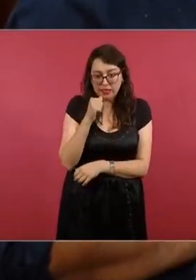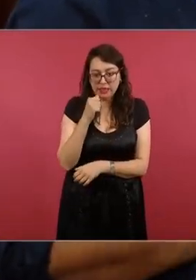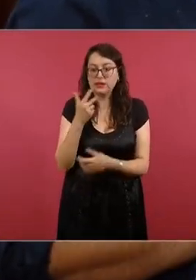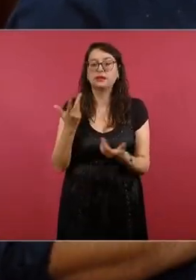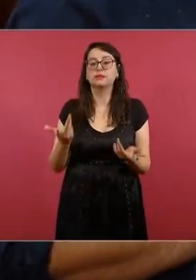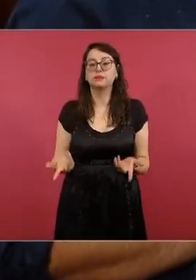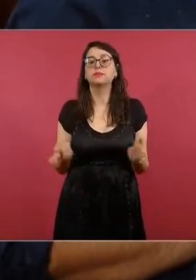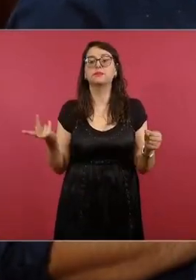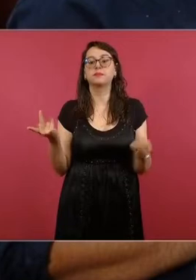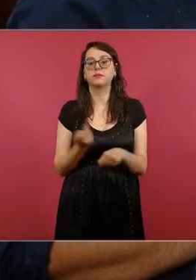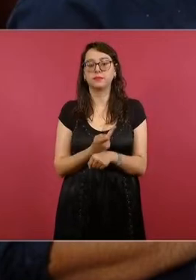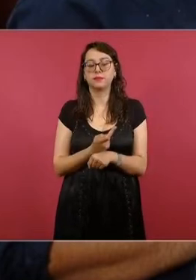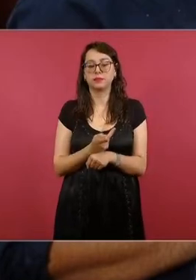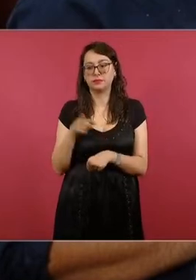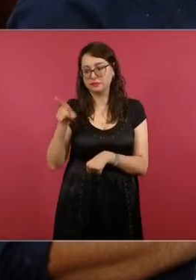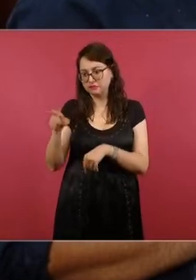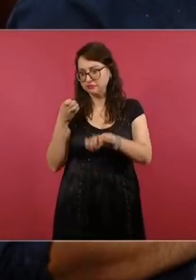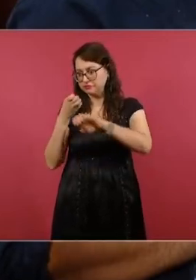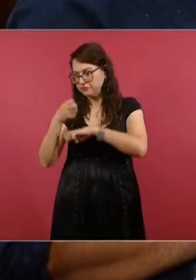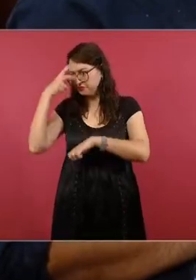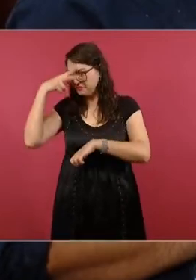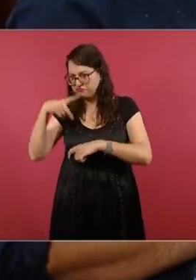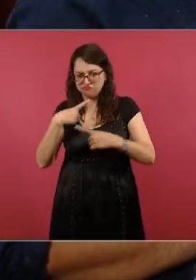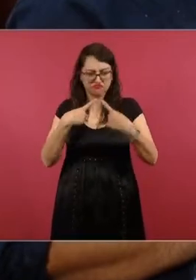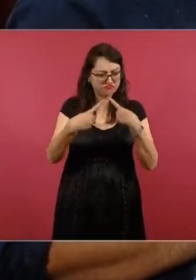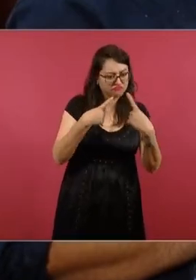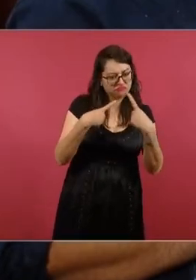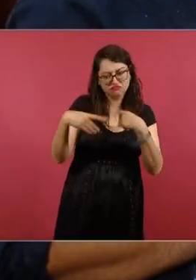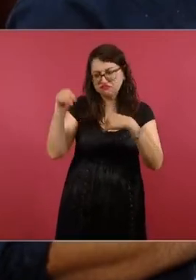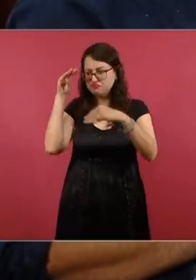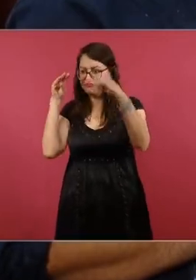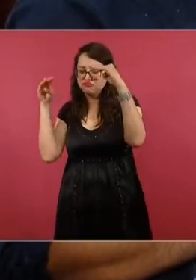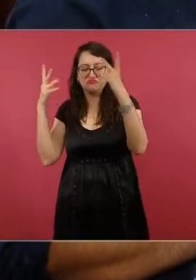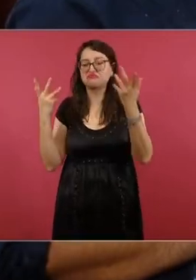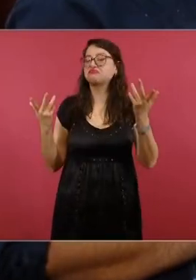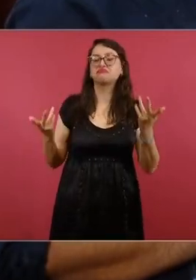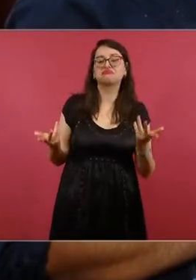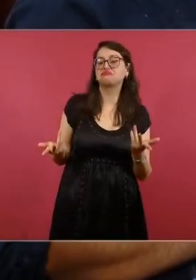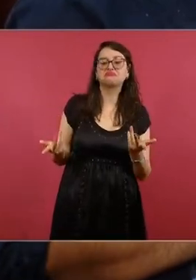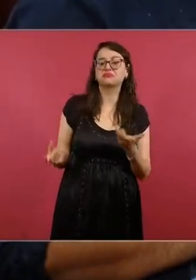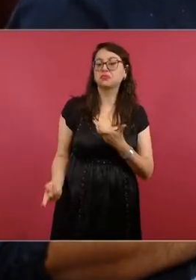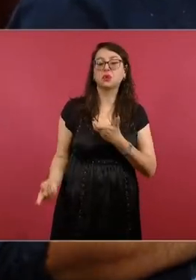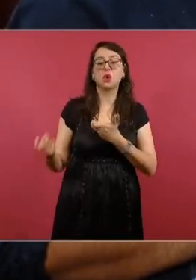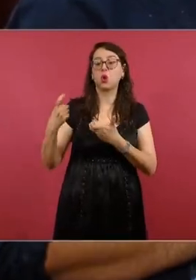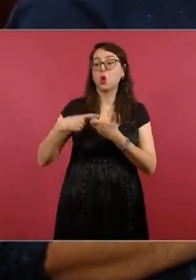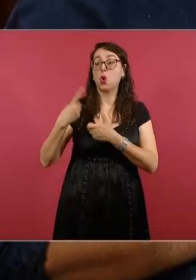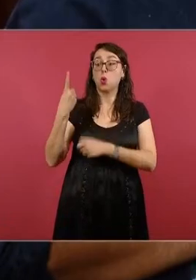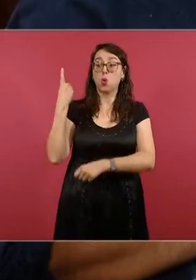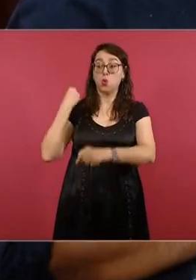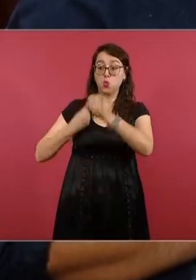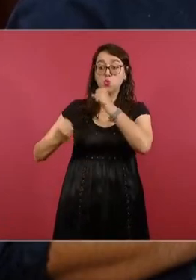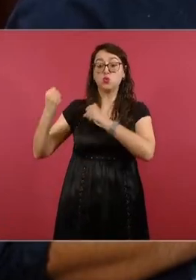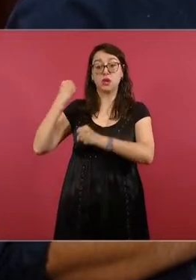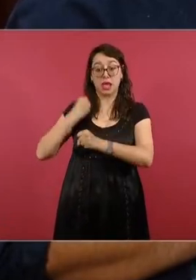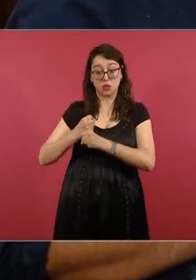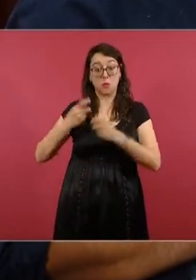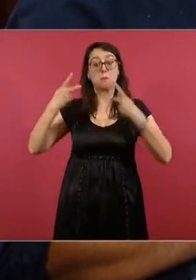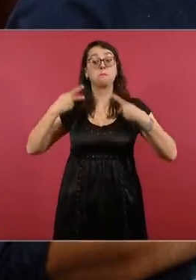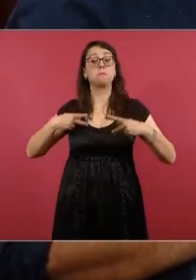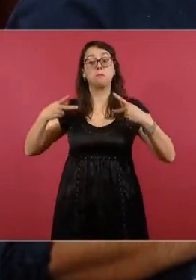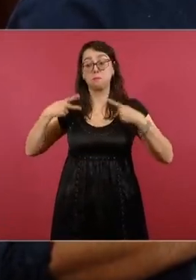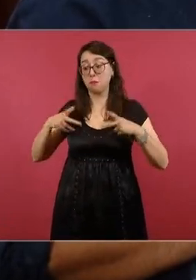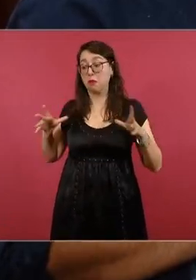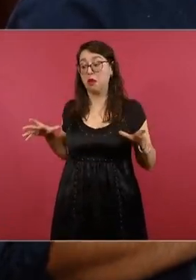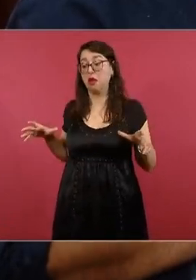o se estuvo analizando en el Estado de México. Hay una iniciativa ciudadana que se presentó el año pasado al Congreso